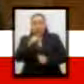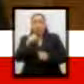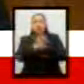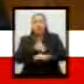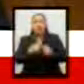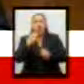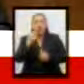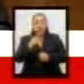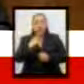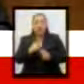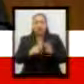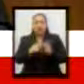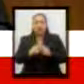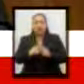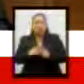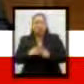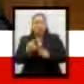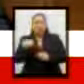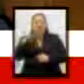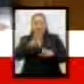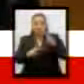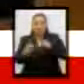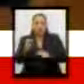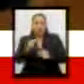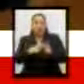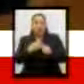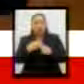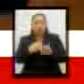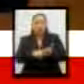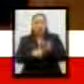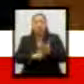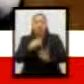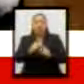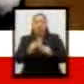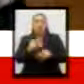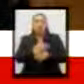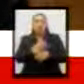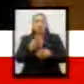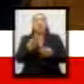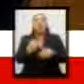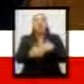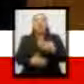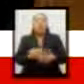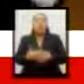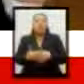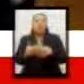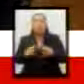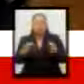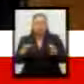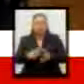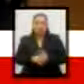países. Lo hemos revisado y básicamente lo que me muestra son algunas líneas de acción